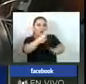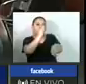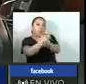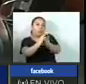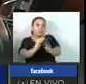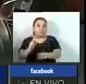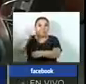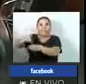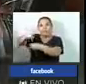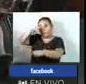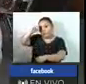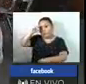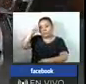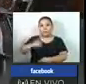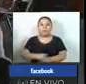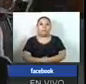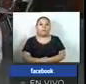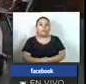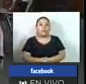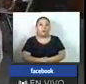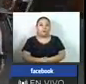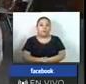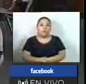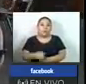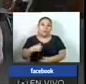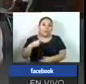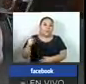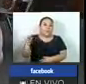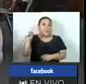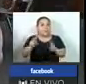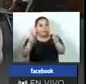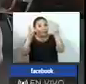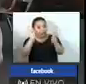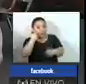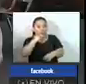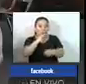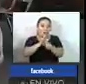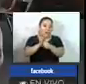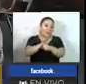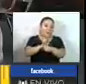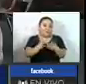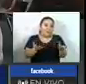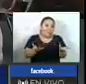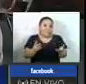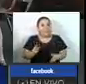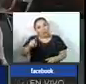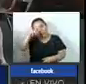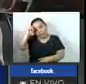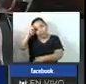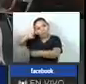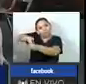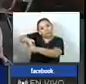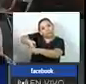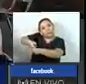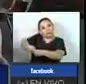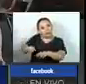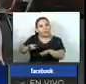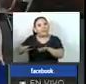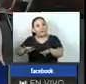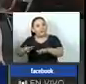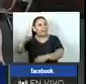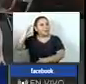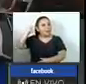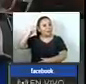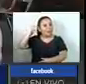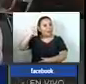a la pandemia La pandemia me obligó nuevamente a ser DJ La verdad fue un cambio se sintió un cambio así